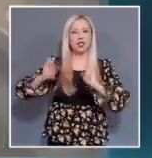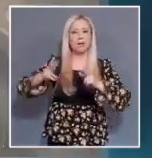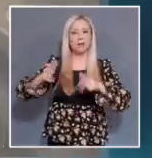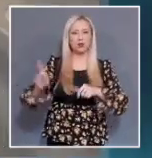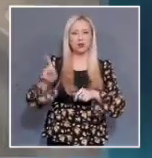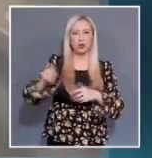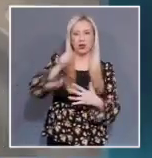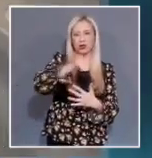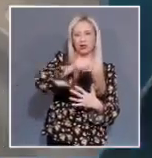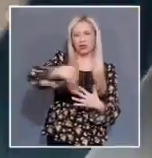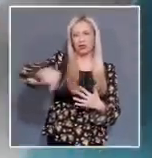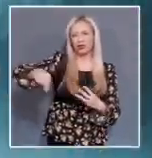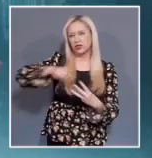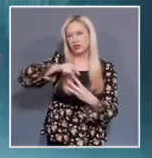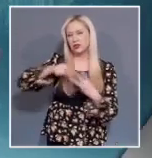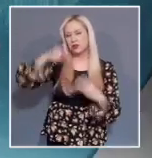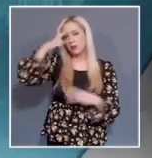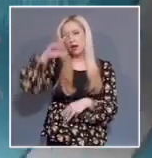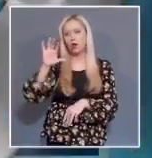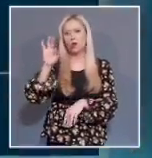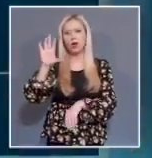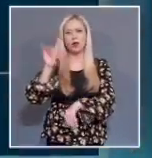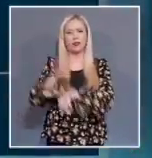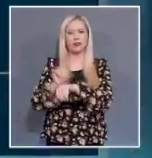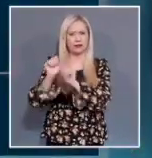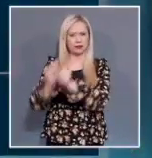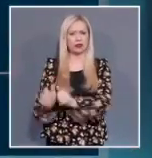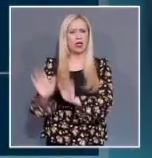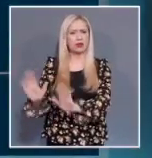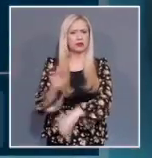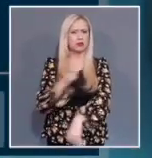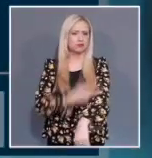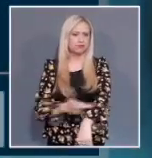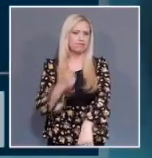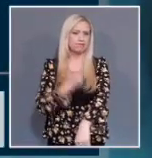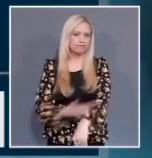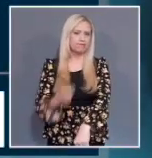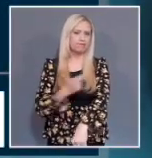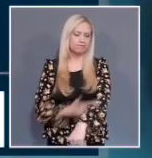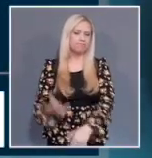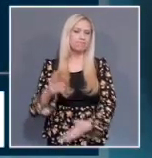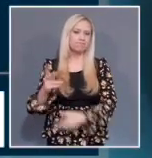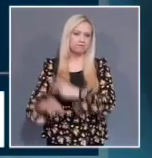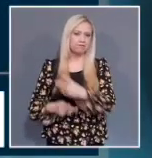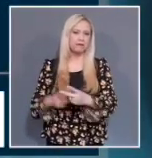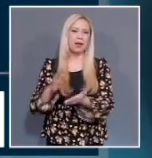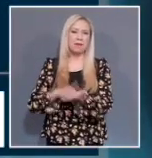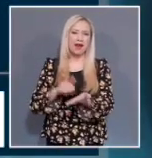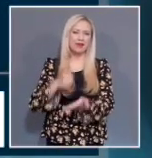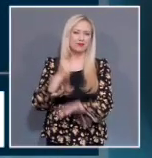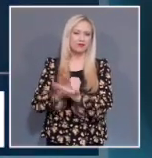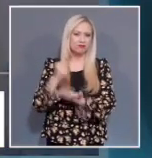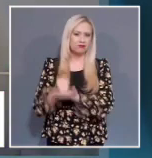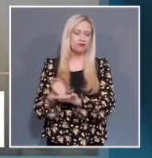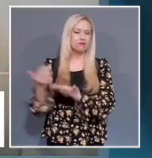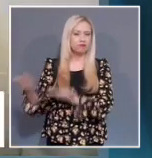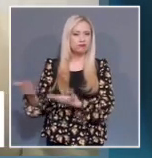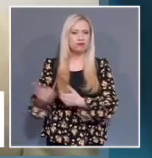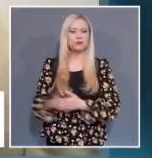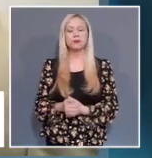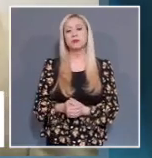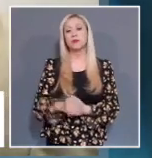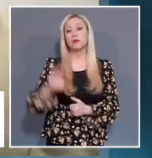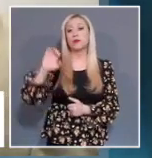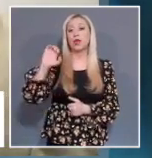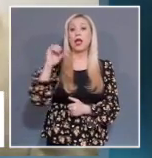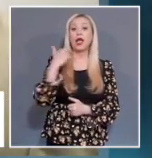por 45 días. Un juez federal concedió una suspensión provisional al exalcalde de Benito Juárez,